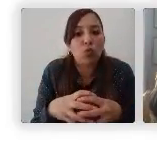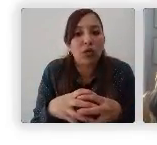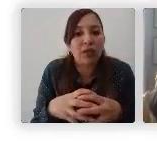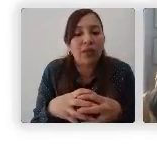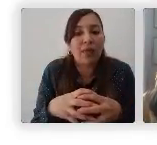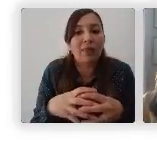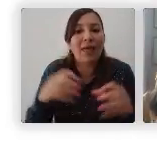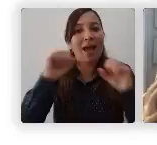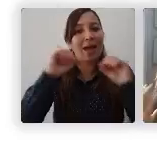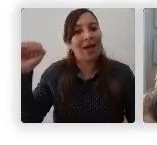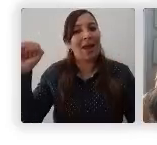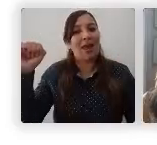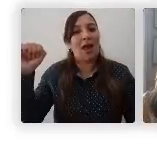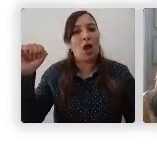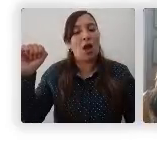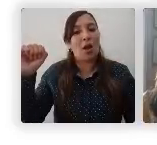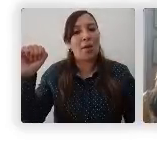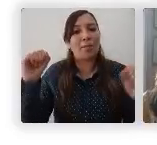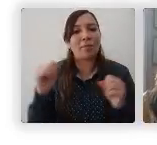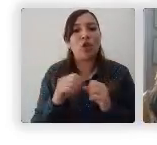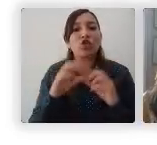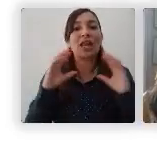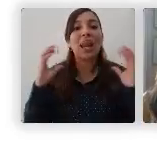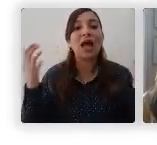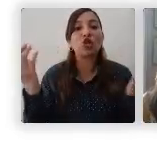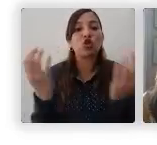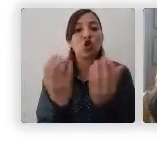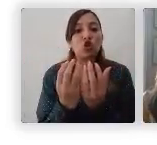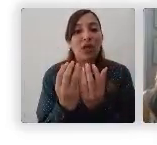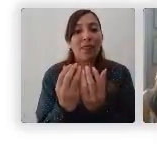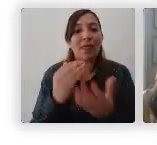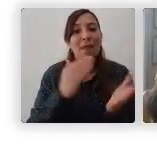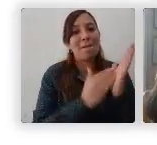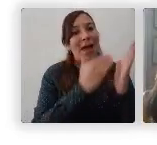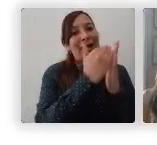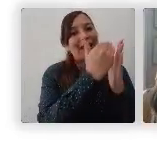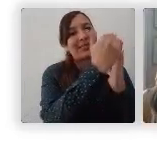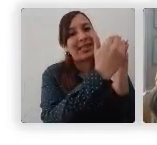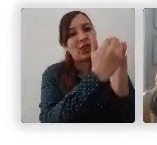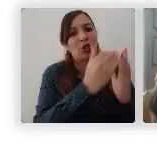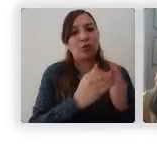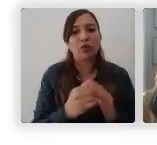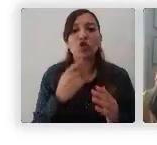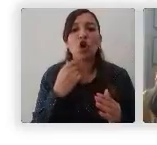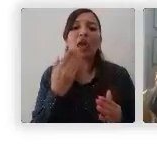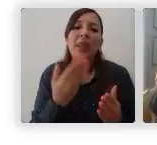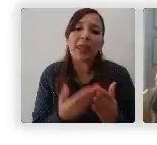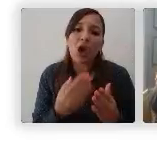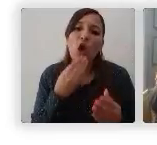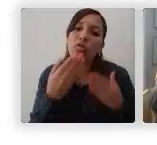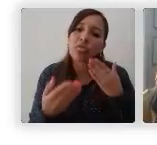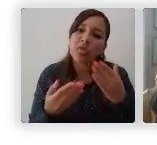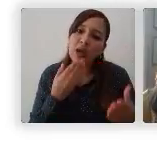beneficios para toda esta sociedad donde se desempeño bueno eso es un poco lo que les quería conversar el día de hoy